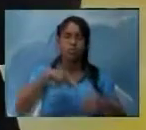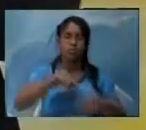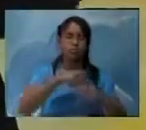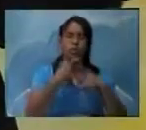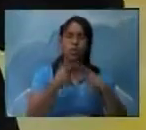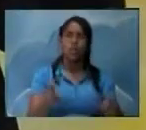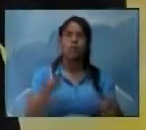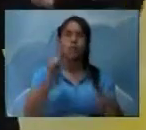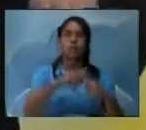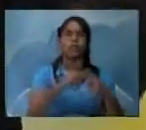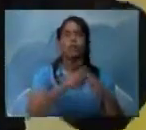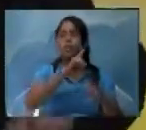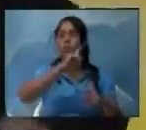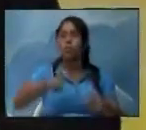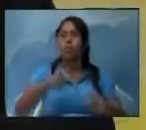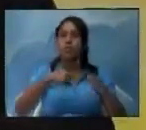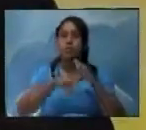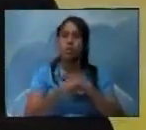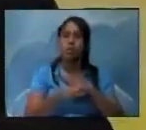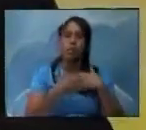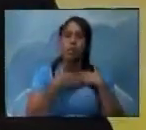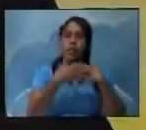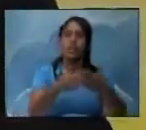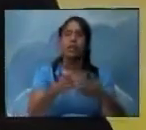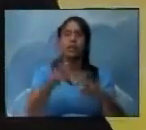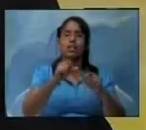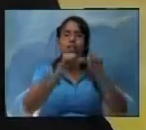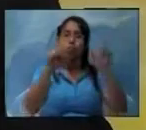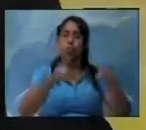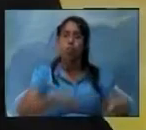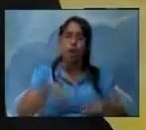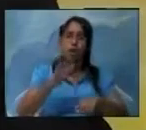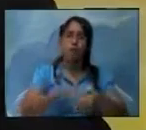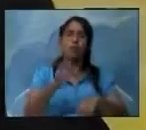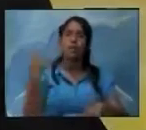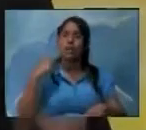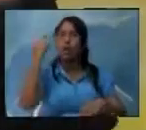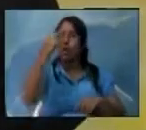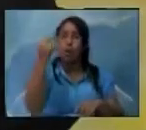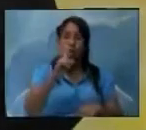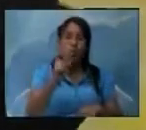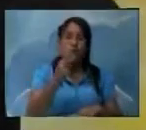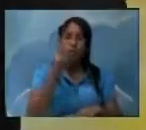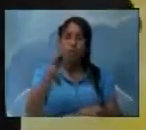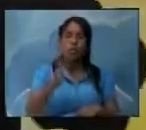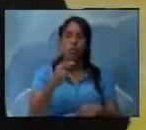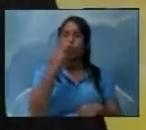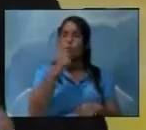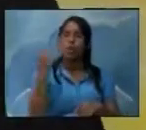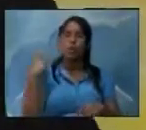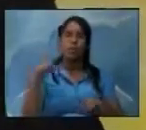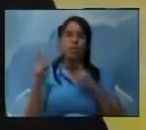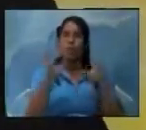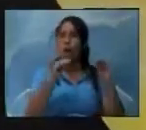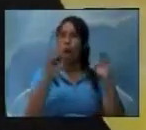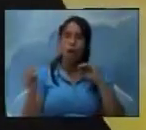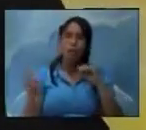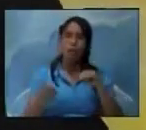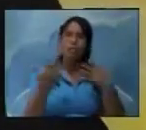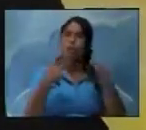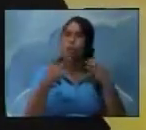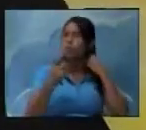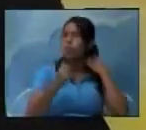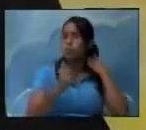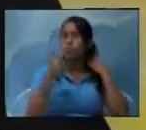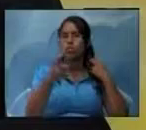libra, tampoco te vamos a adorar esa estatua, porque tiene ojo y no ve, boca tiene y no habla. Se parecerá